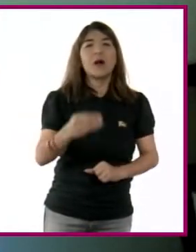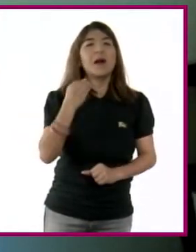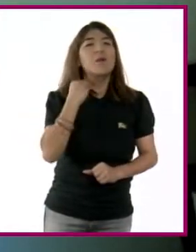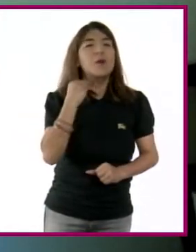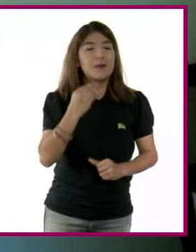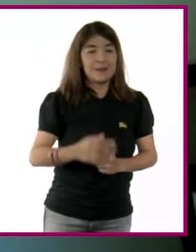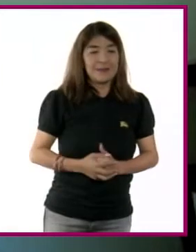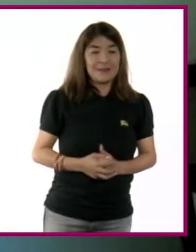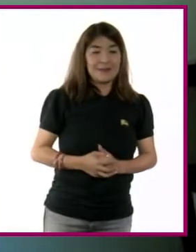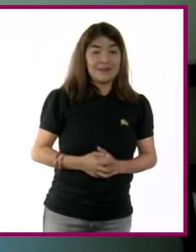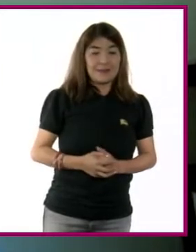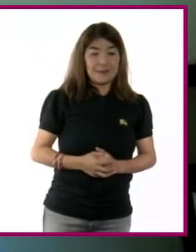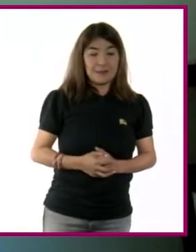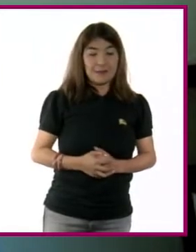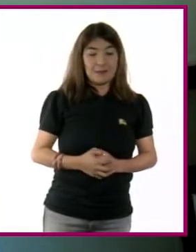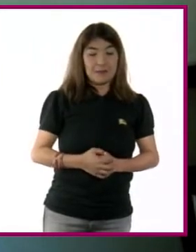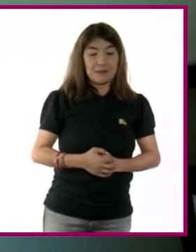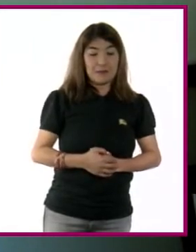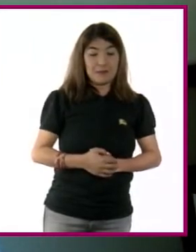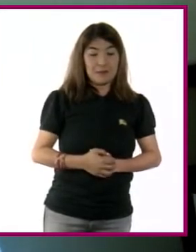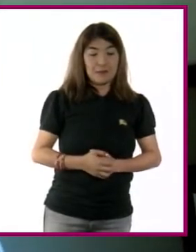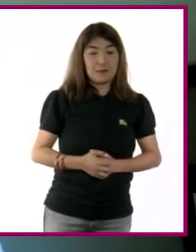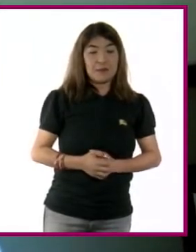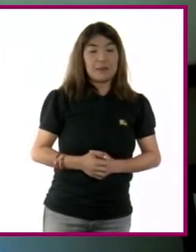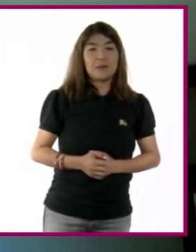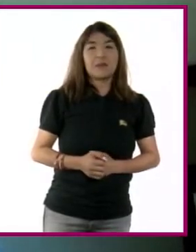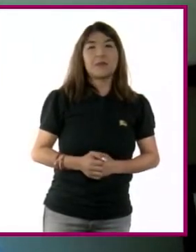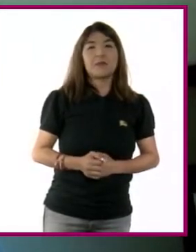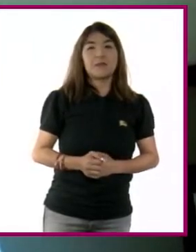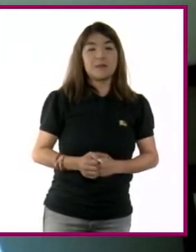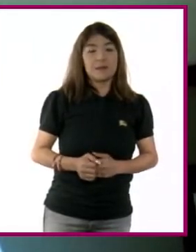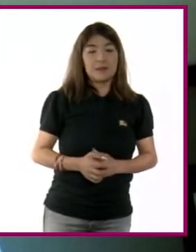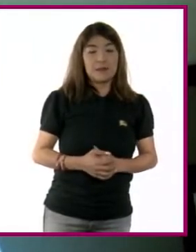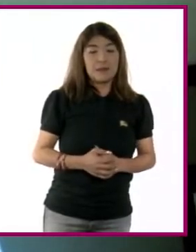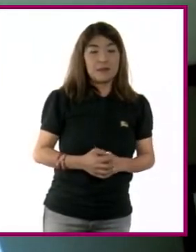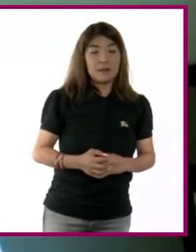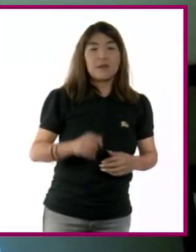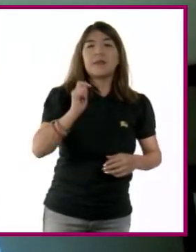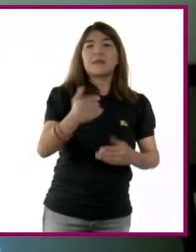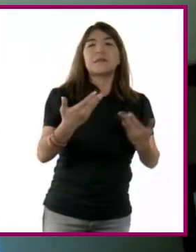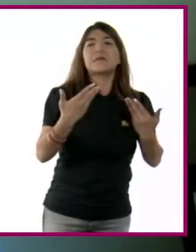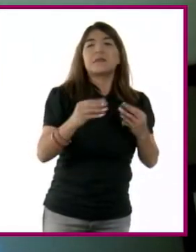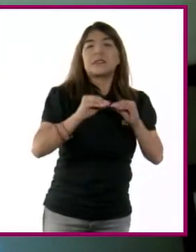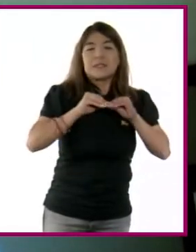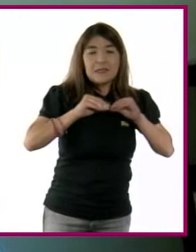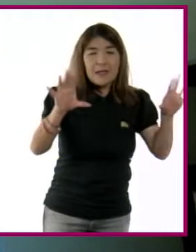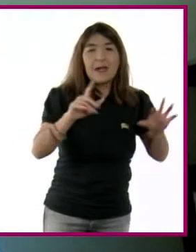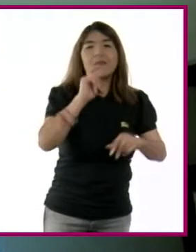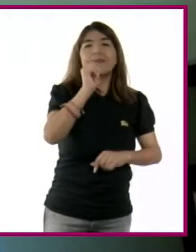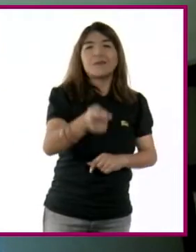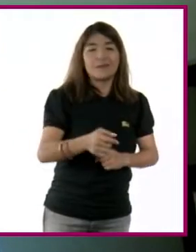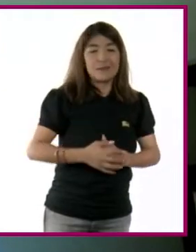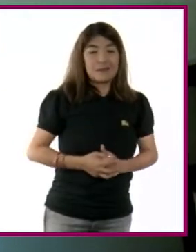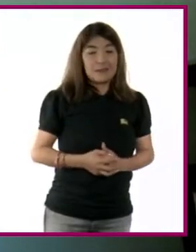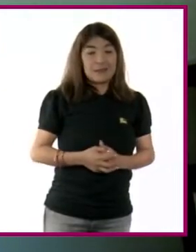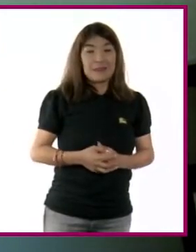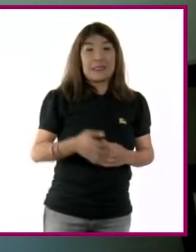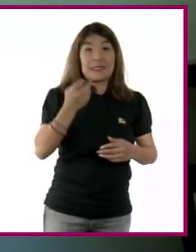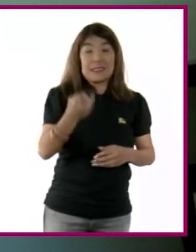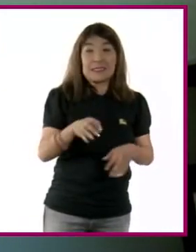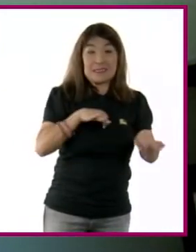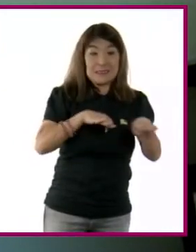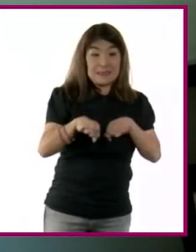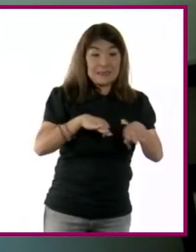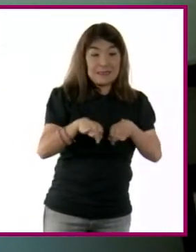tema de los abogados es bastante claro porque el trabajo